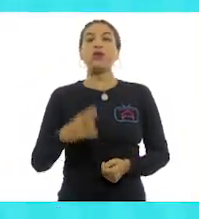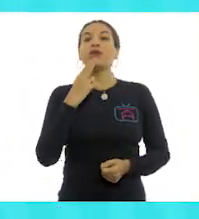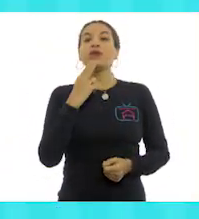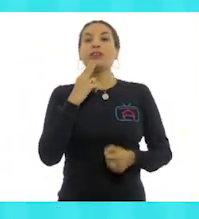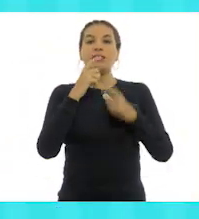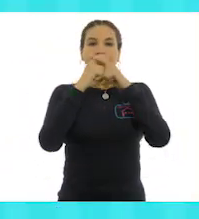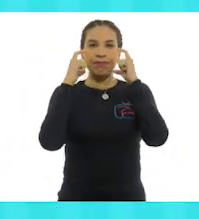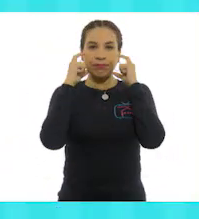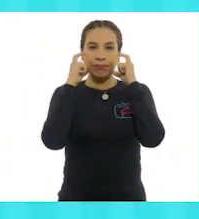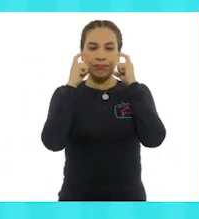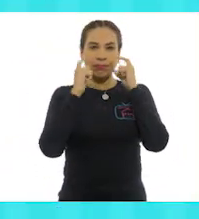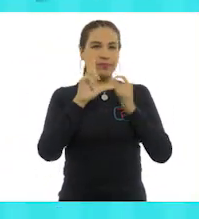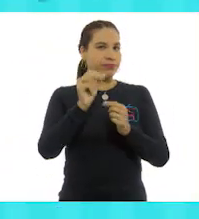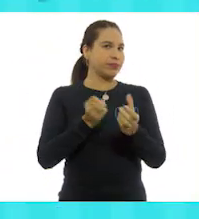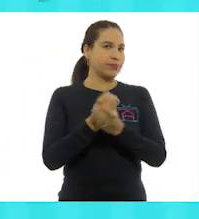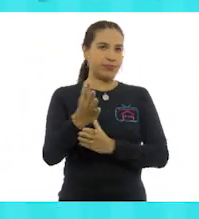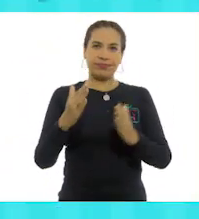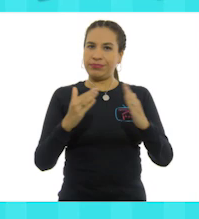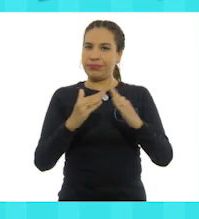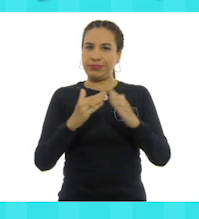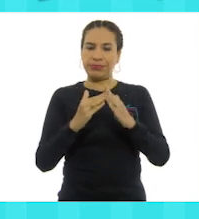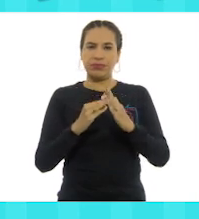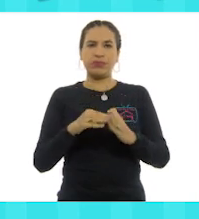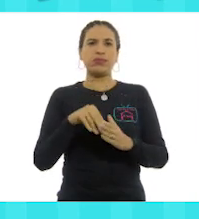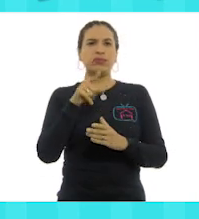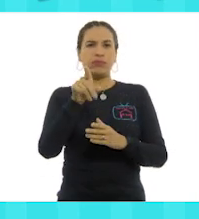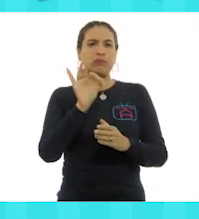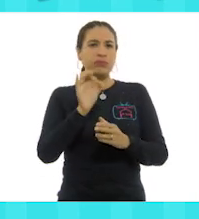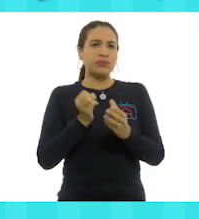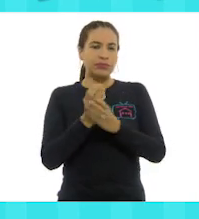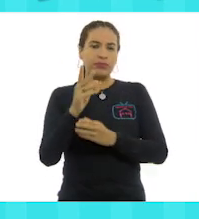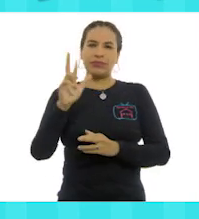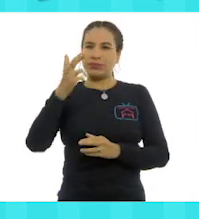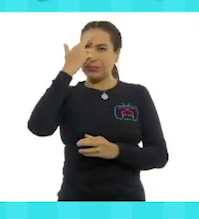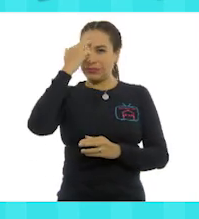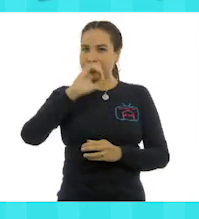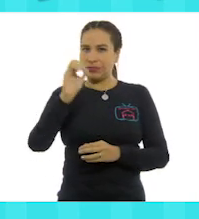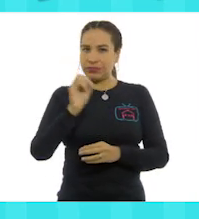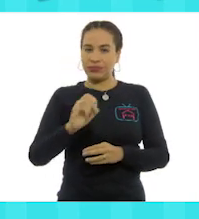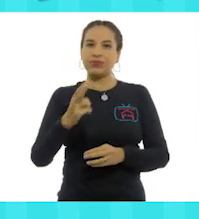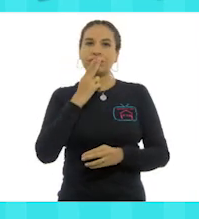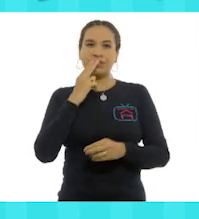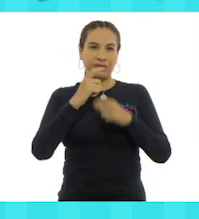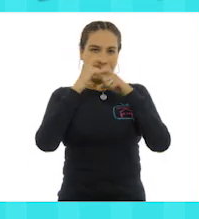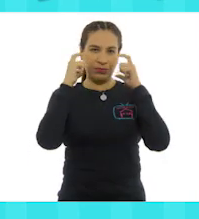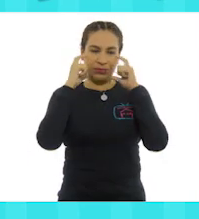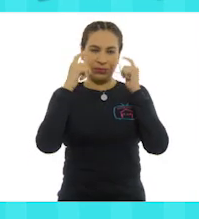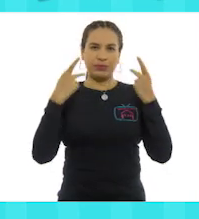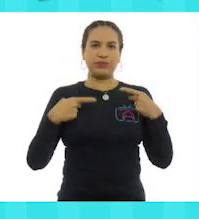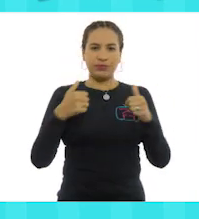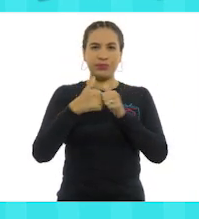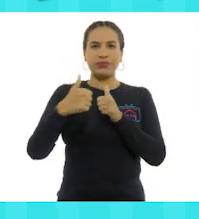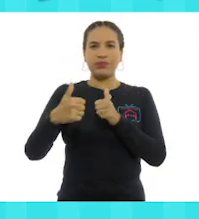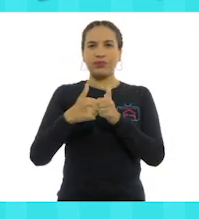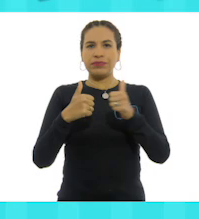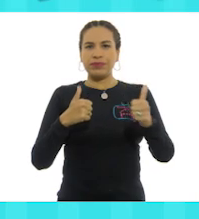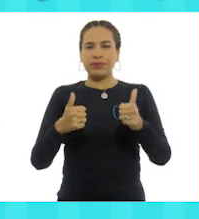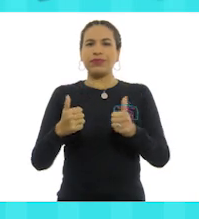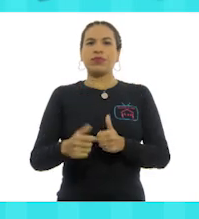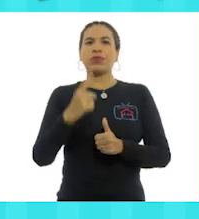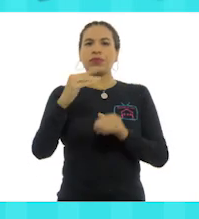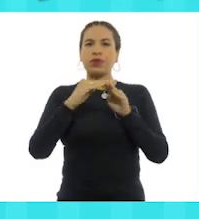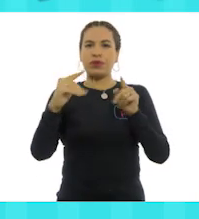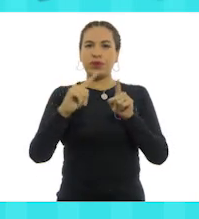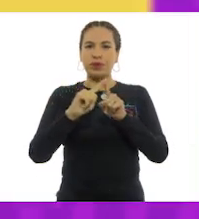Utiliza cubrebocas. No salgas de casa. Si tienes que hacerlo, recuerda que es obligatorio utilizarlo. Mantén una distancia mínima de